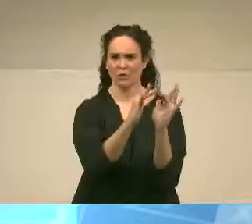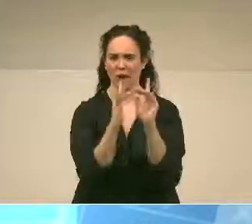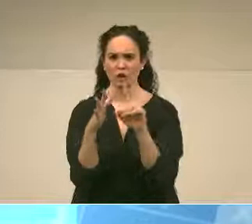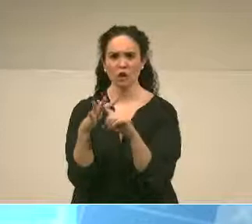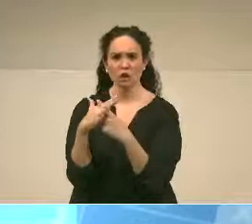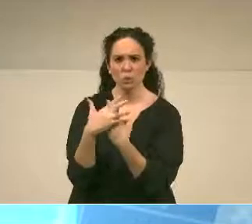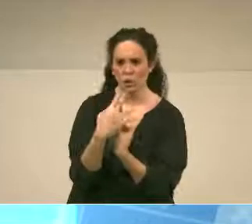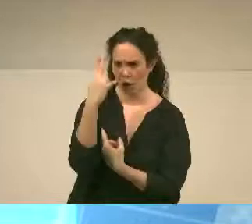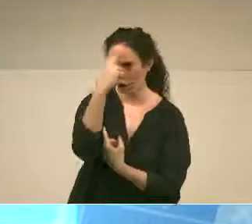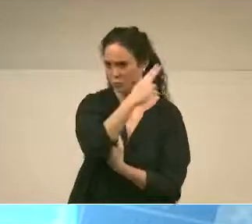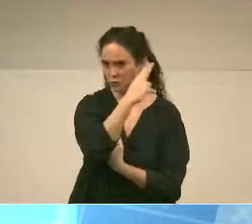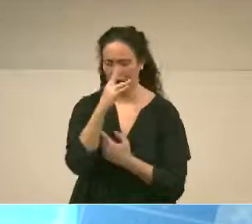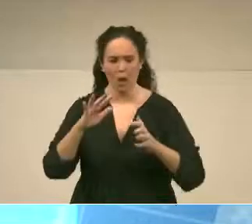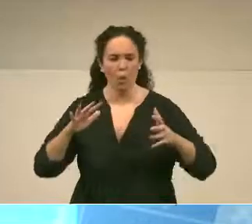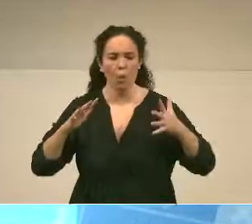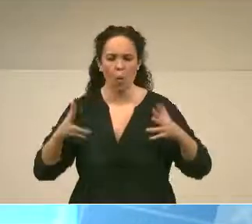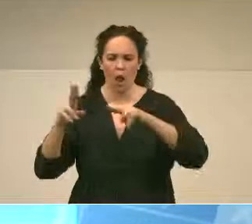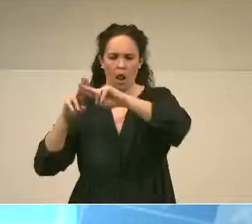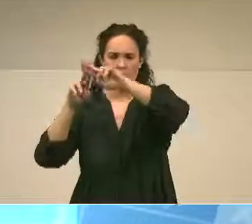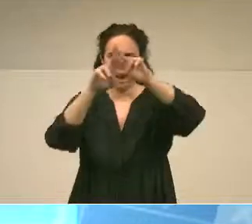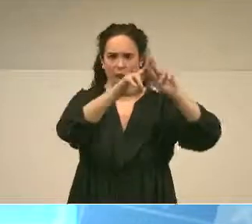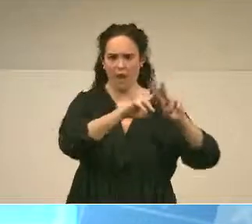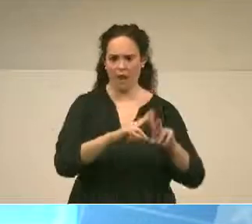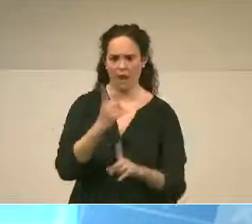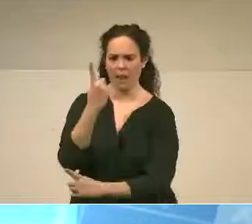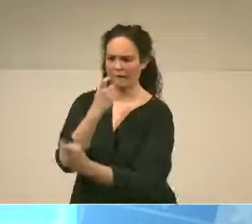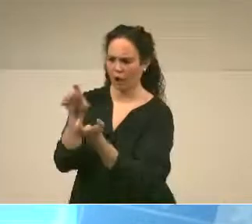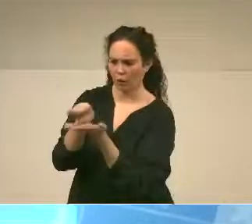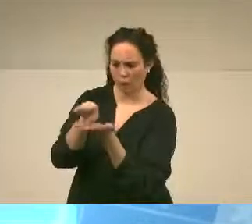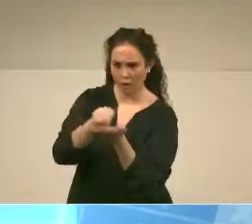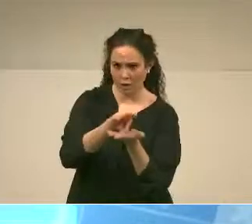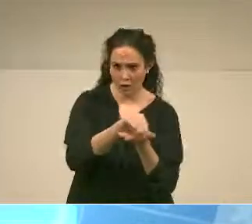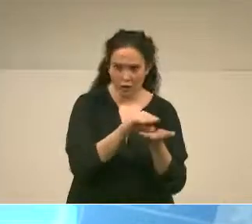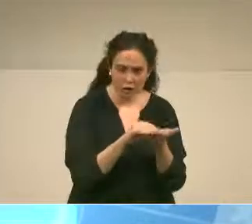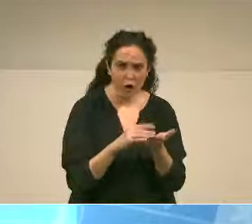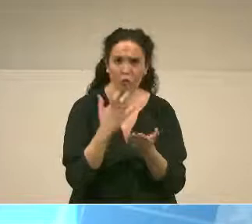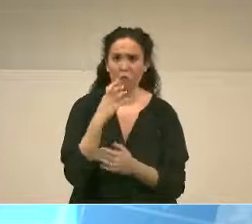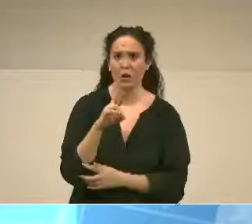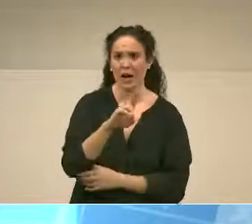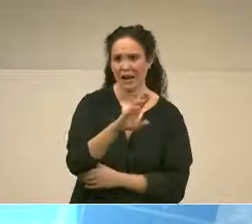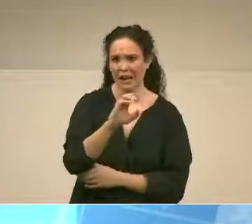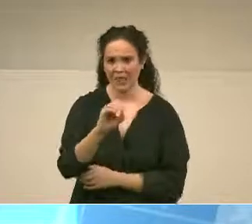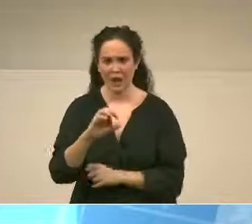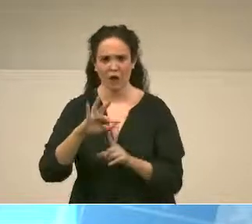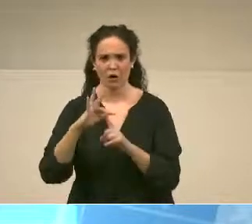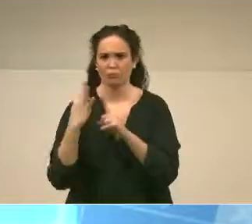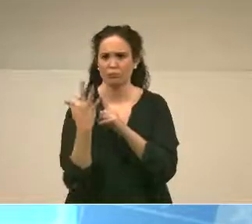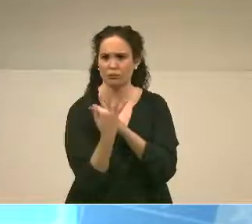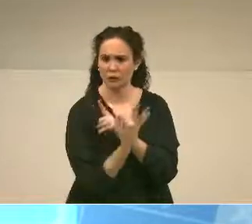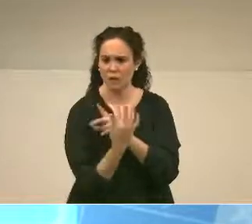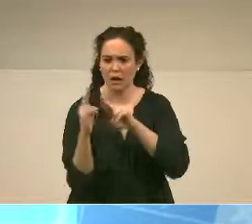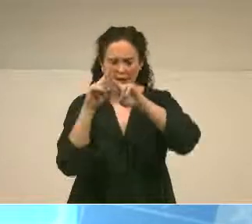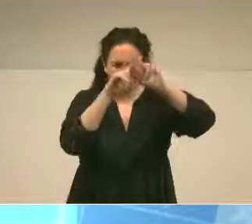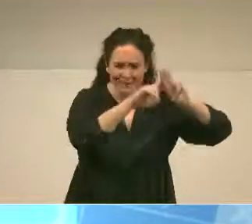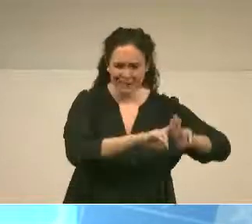situación asistencial de nuestro sistema, cuáles son las tasas acumuladas y desde ahí es donde establecemos